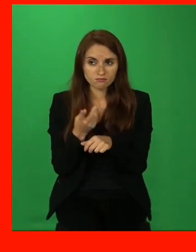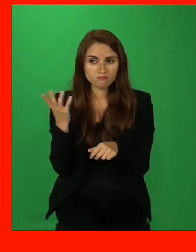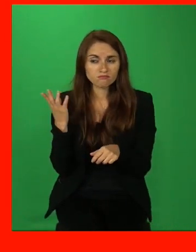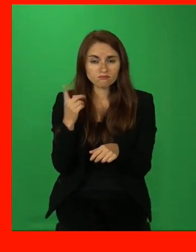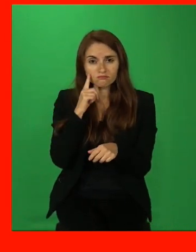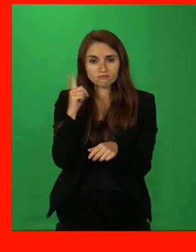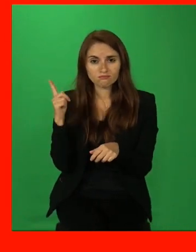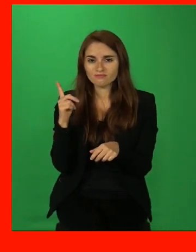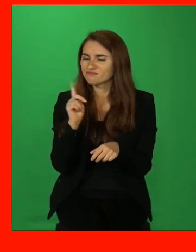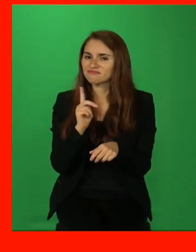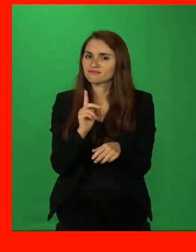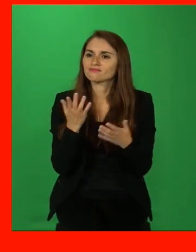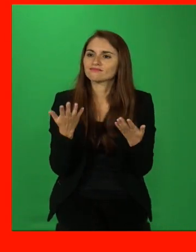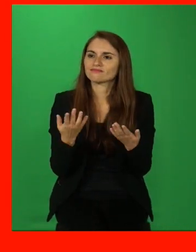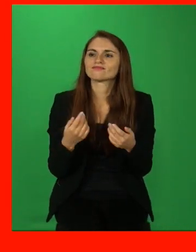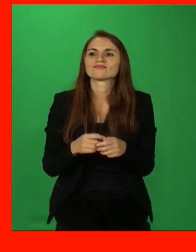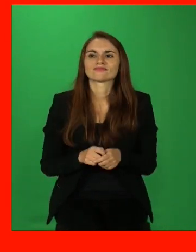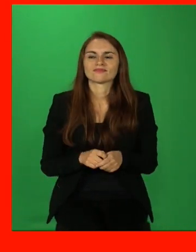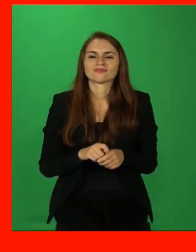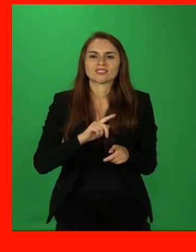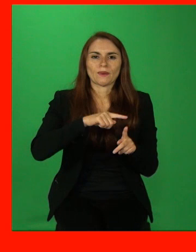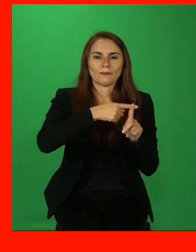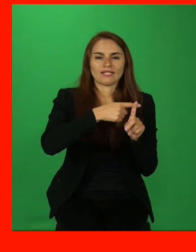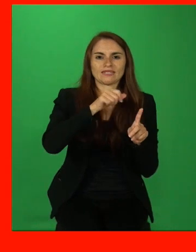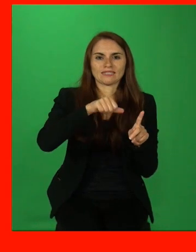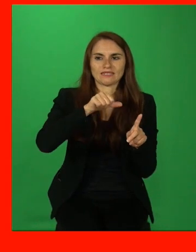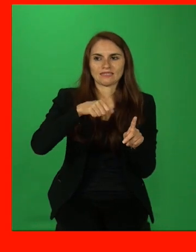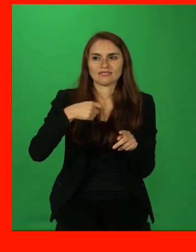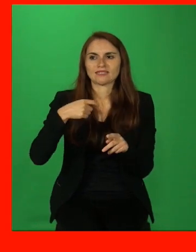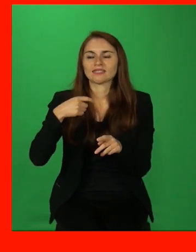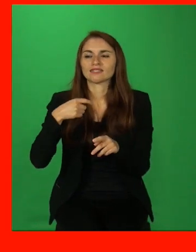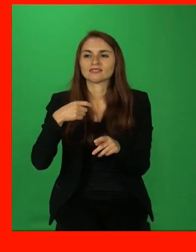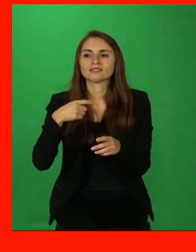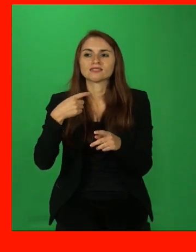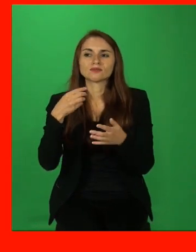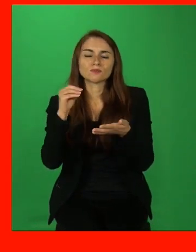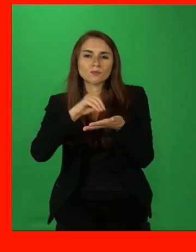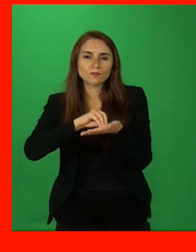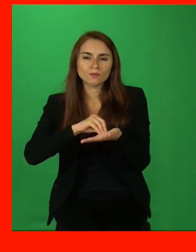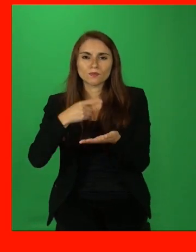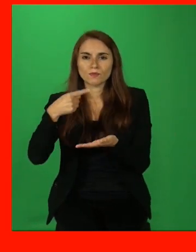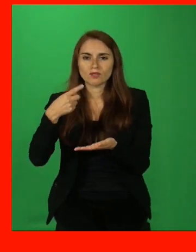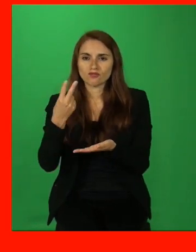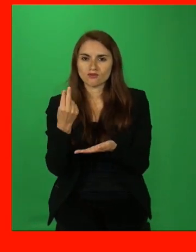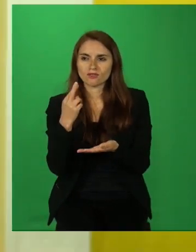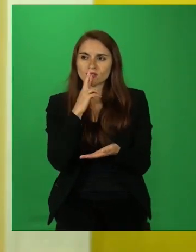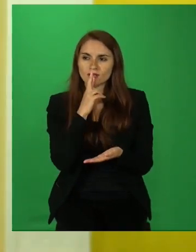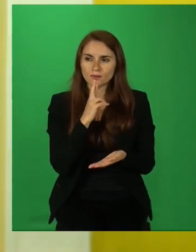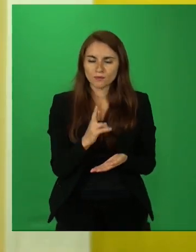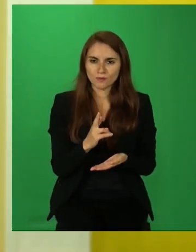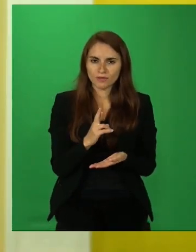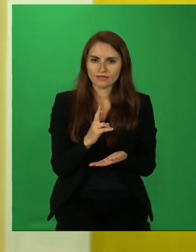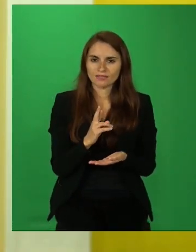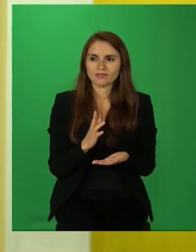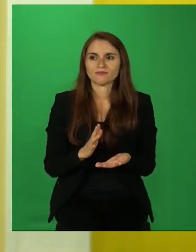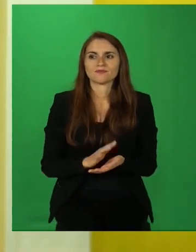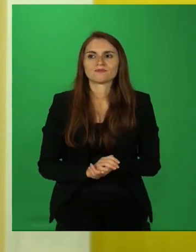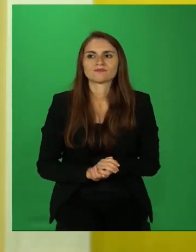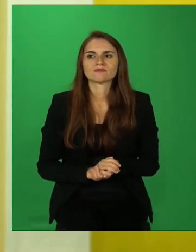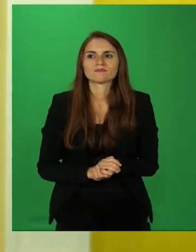no entonces resolvemos esto que está acá que corresponde en este caso a una adición